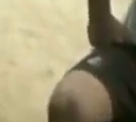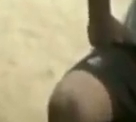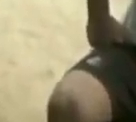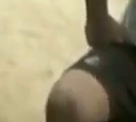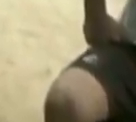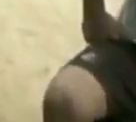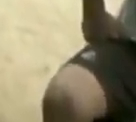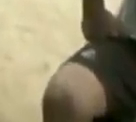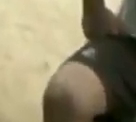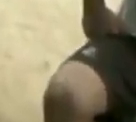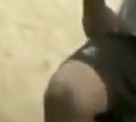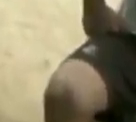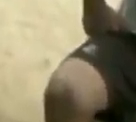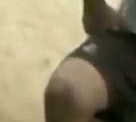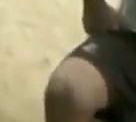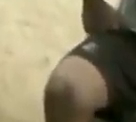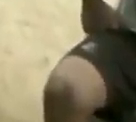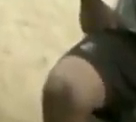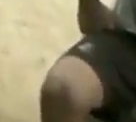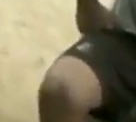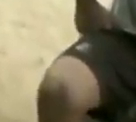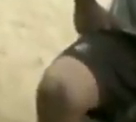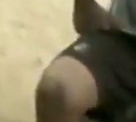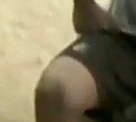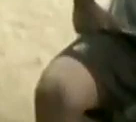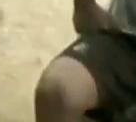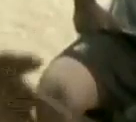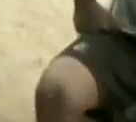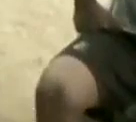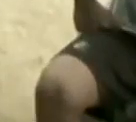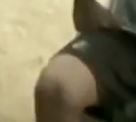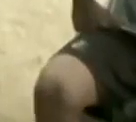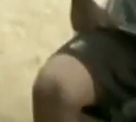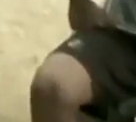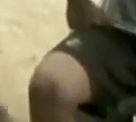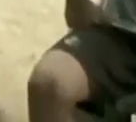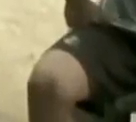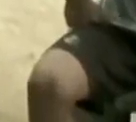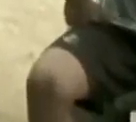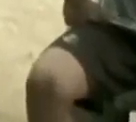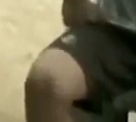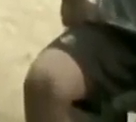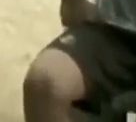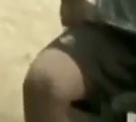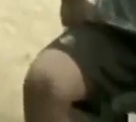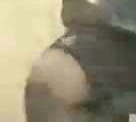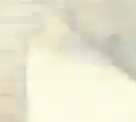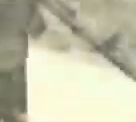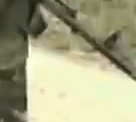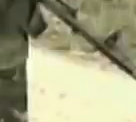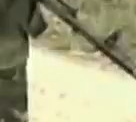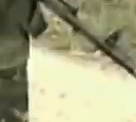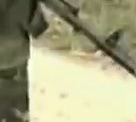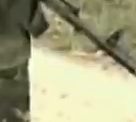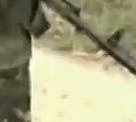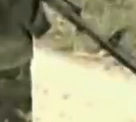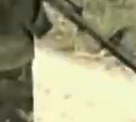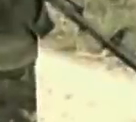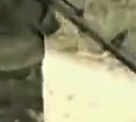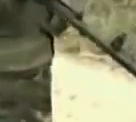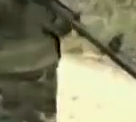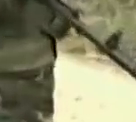de aliento. Y pues bueno, vamos a retornar para seguir trabajando. Vengo